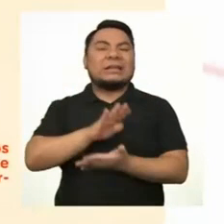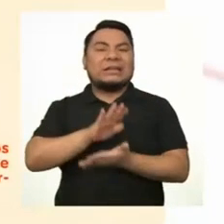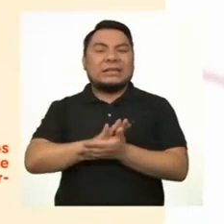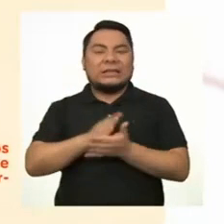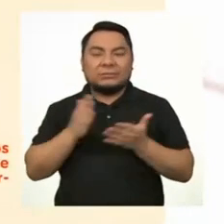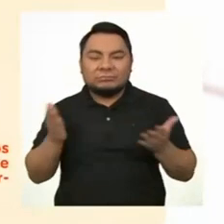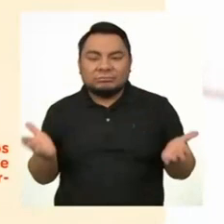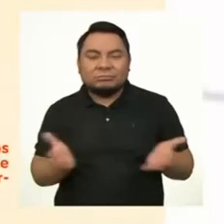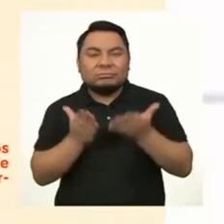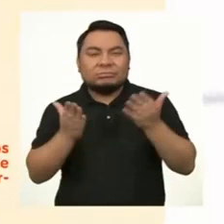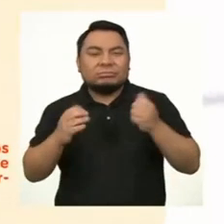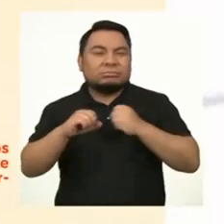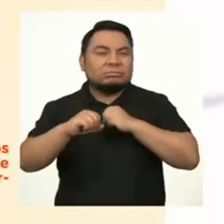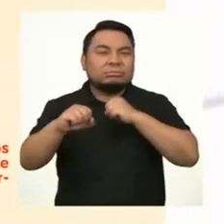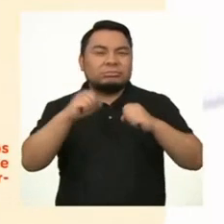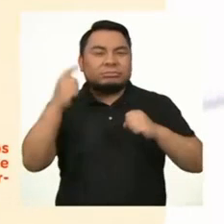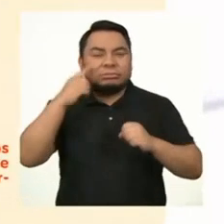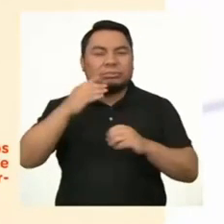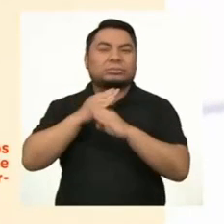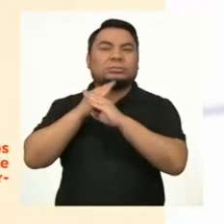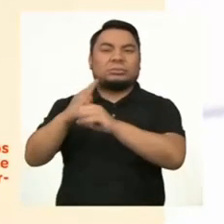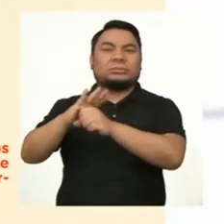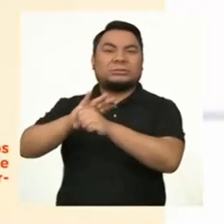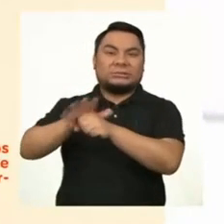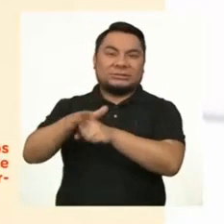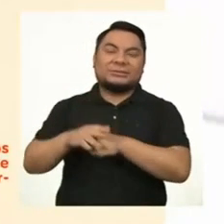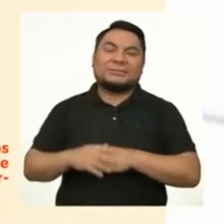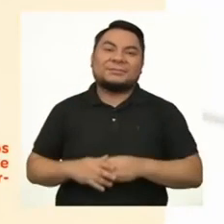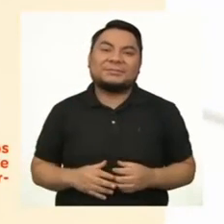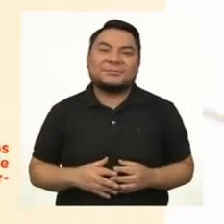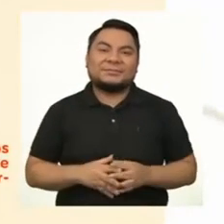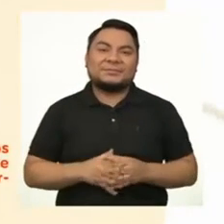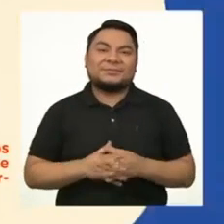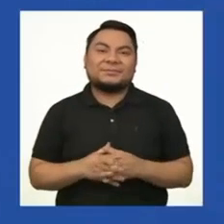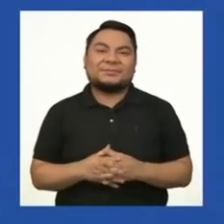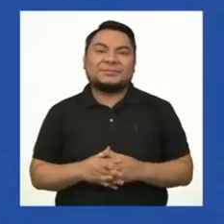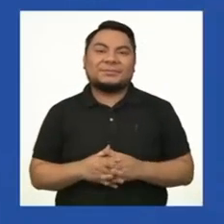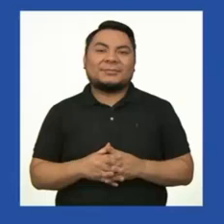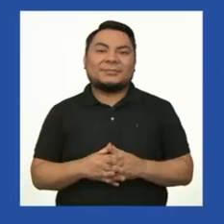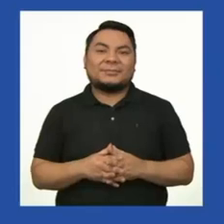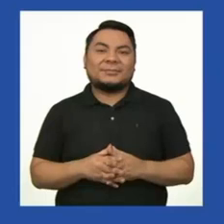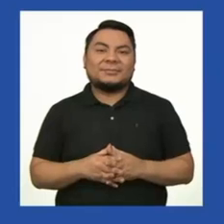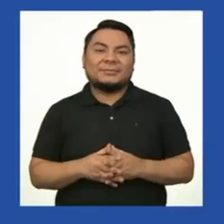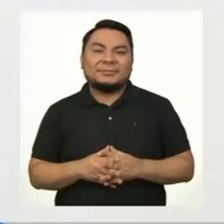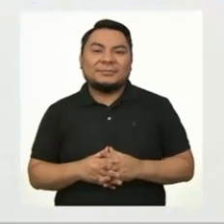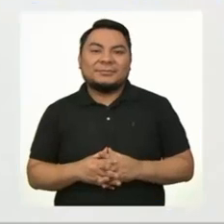como mecanismos para afrontar la COVID-19.